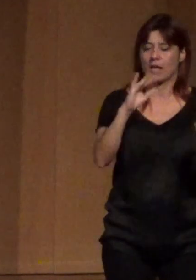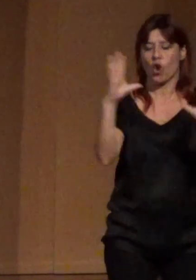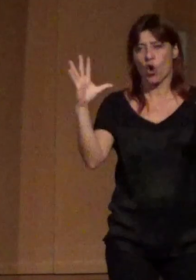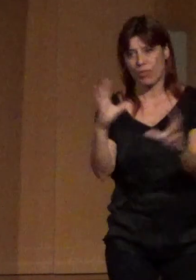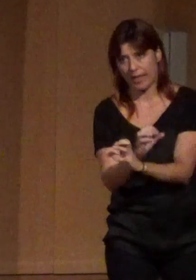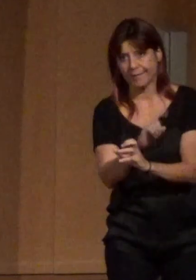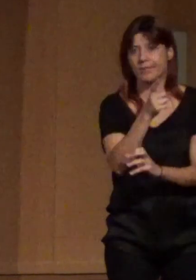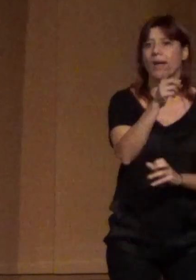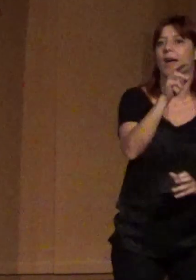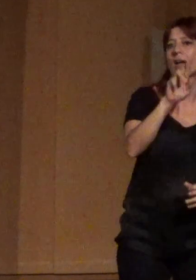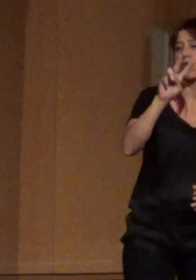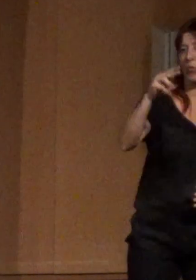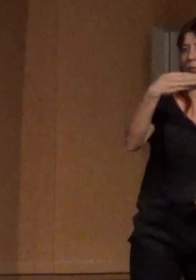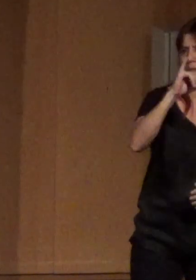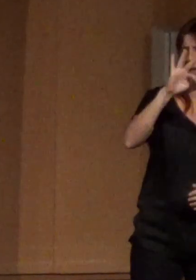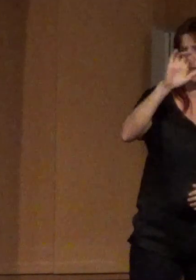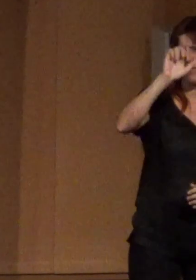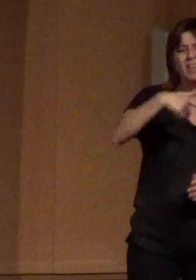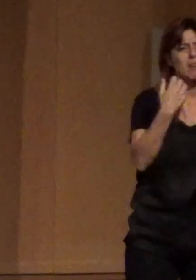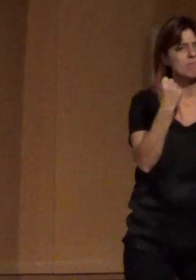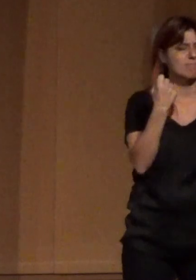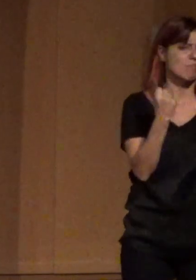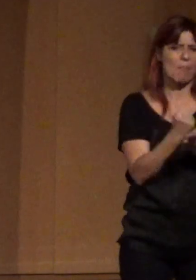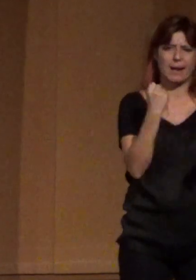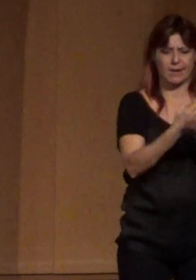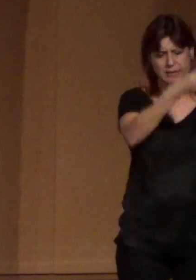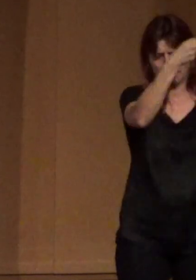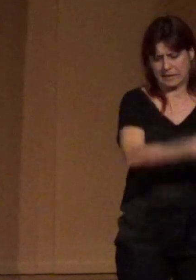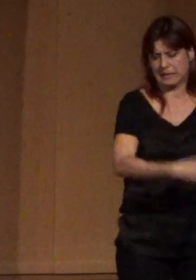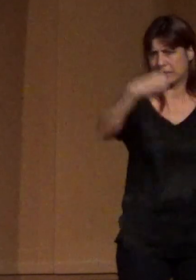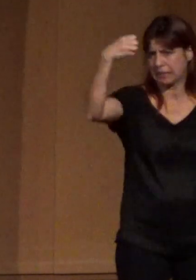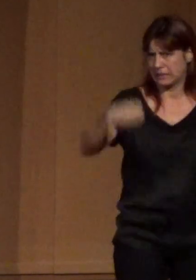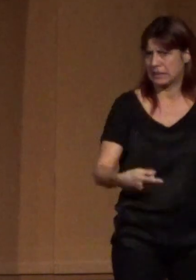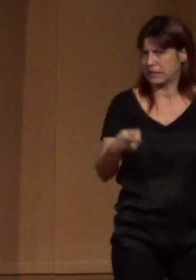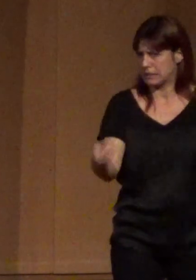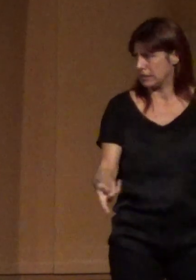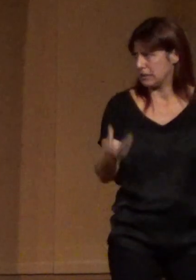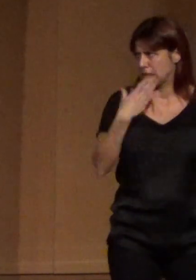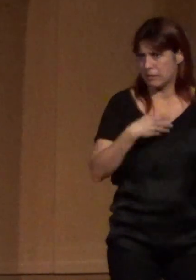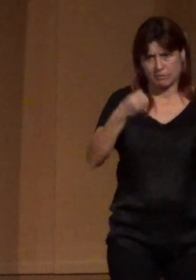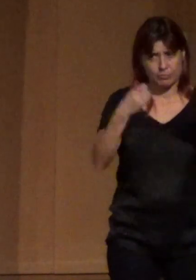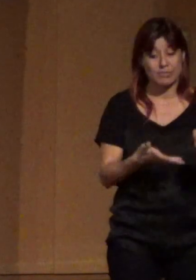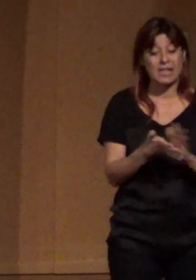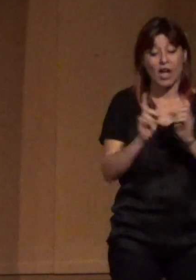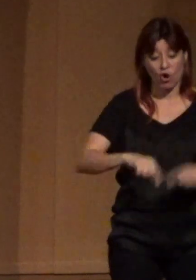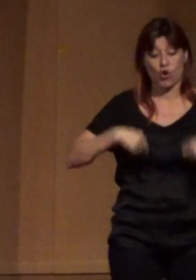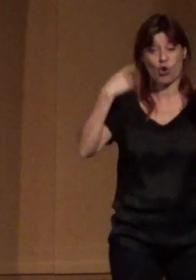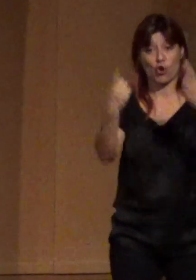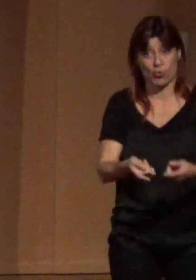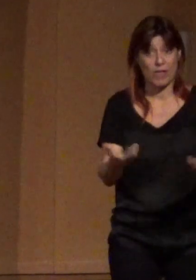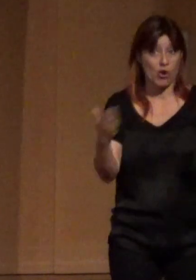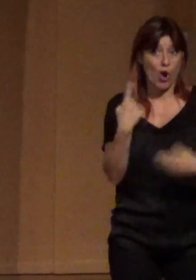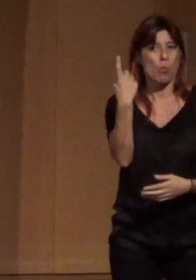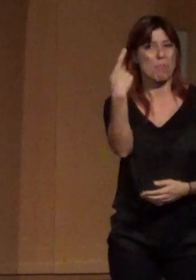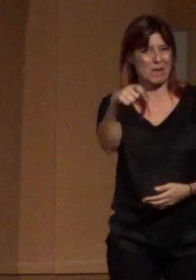salido hace un año la lisdextrafetamina del Vance, que es una acción prolongada durante todo el día, 10 o 12 horas, con lo cual no hay efecto rebote y tiene una ventaja, aunque es más caro por ser